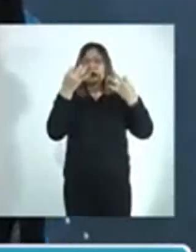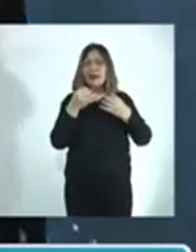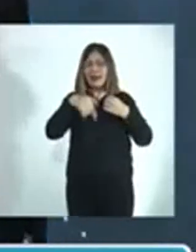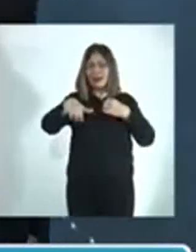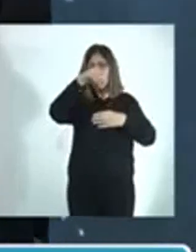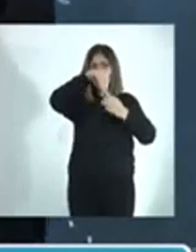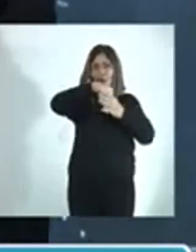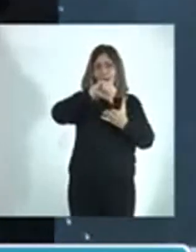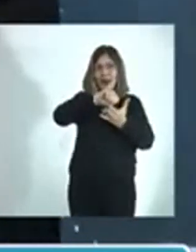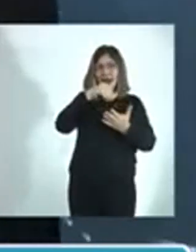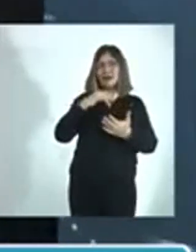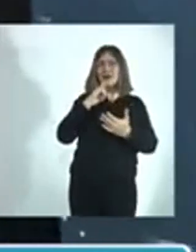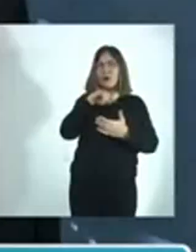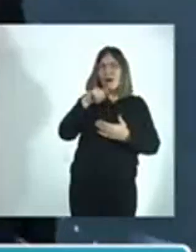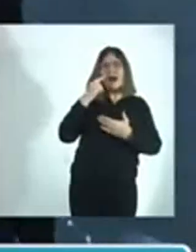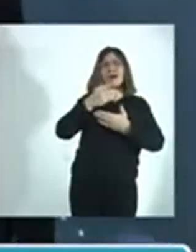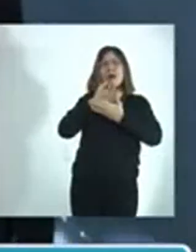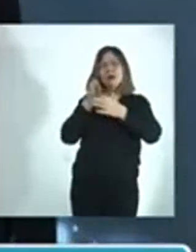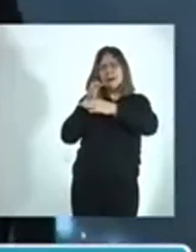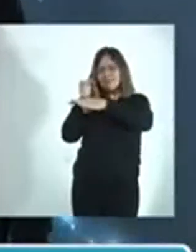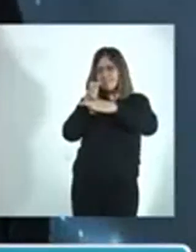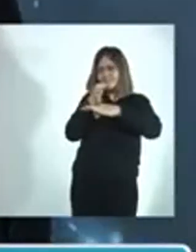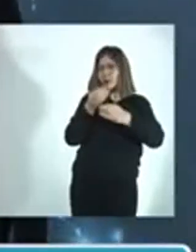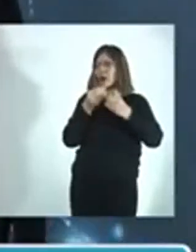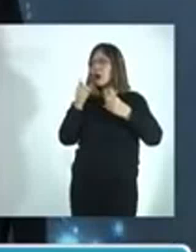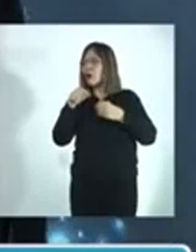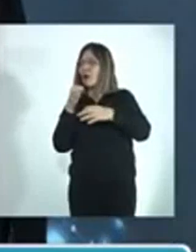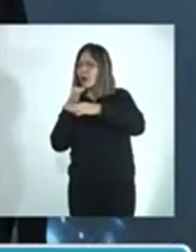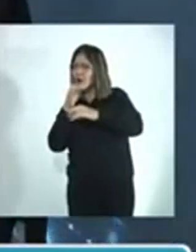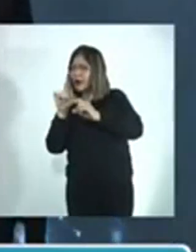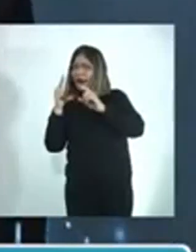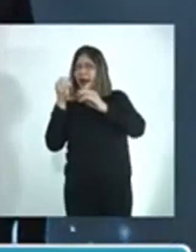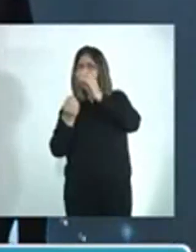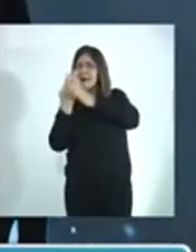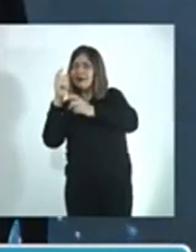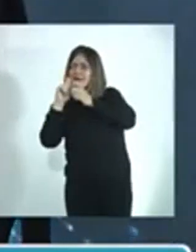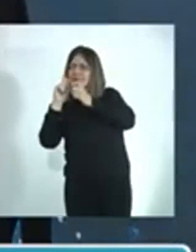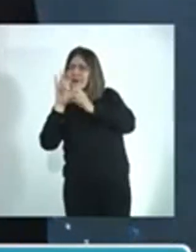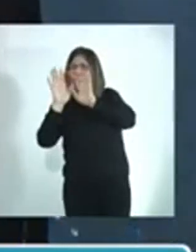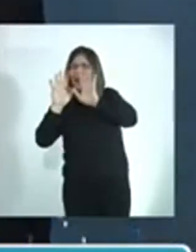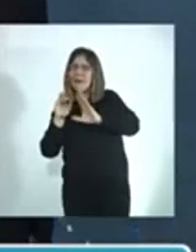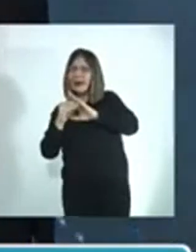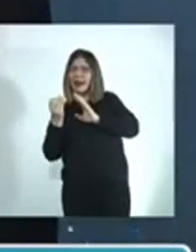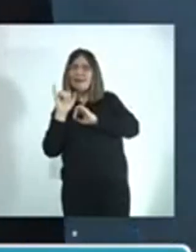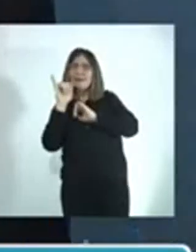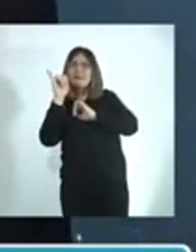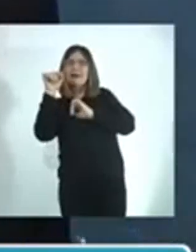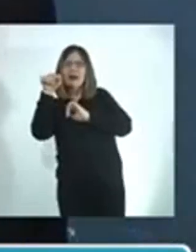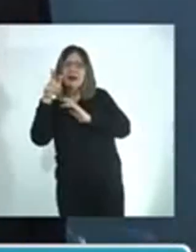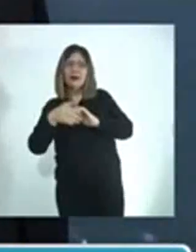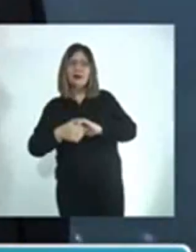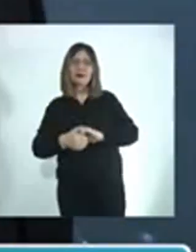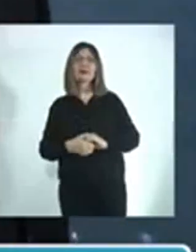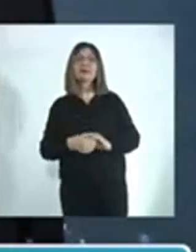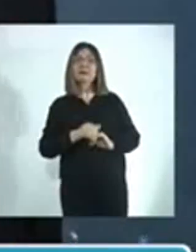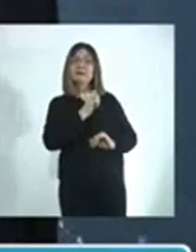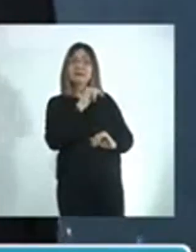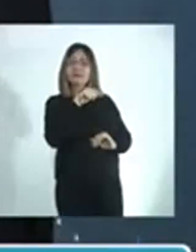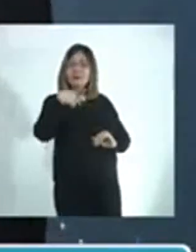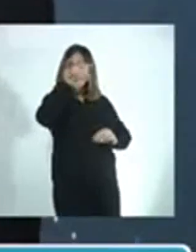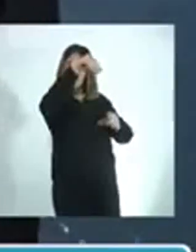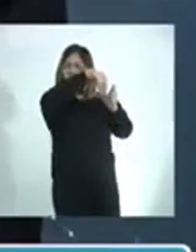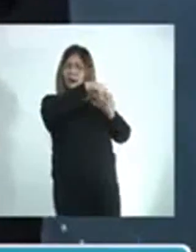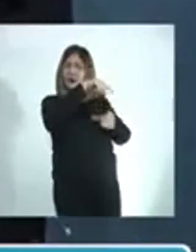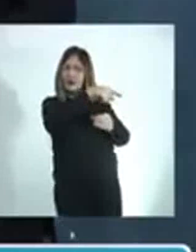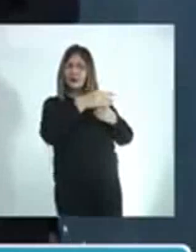acá, para enseñarles, para darles herramientas tecnológicas para que los chicos tomen posición sobre eso. Exactamente, porque allí también hay